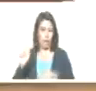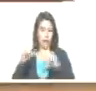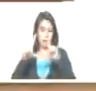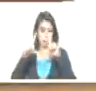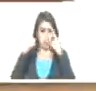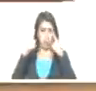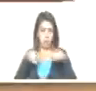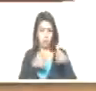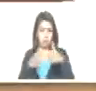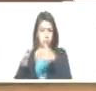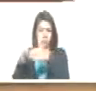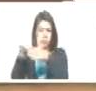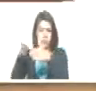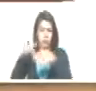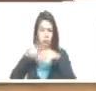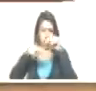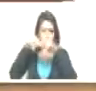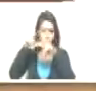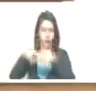construyó.